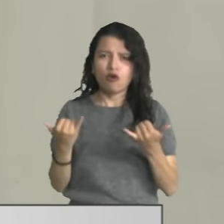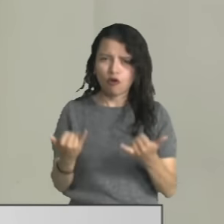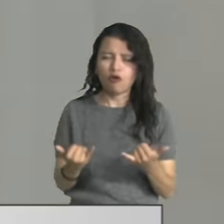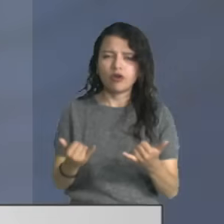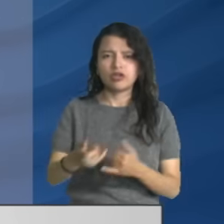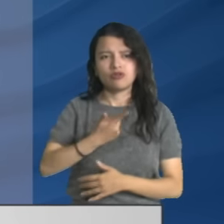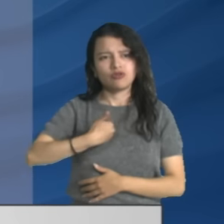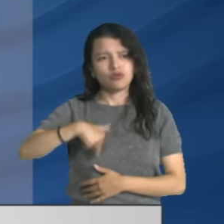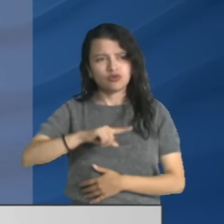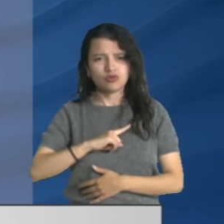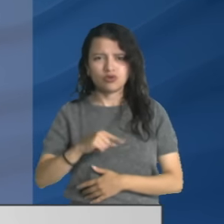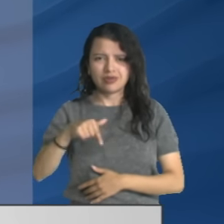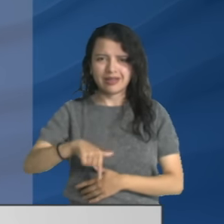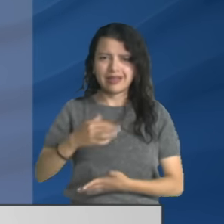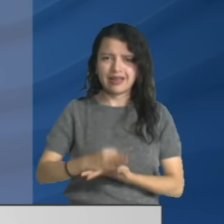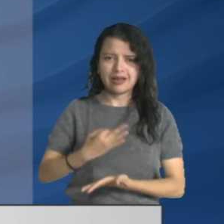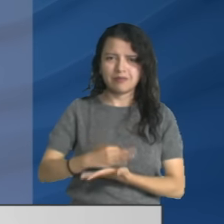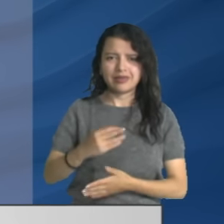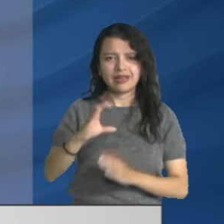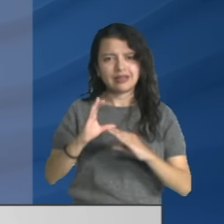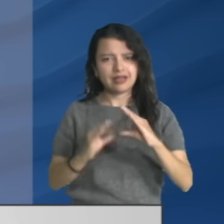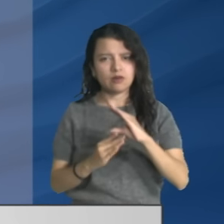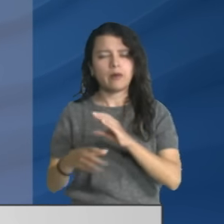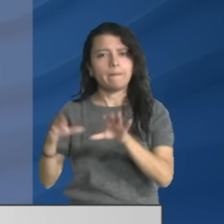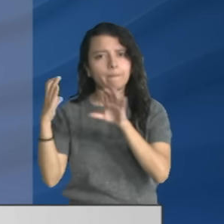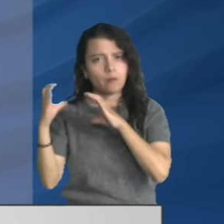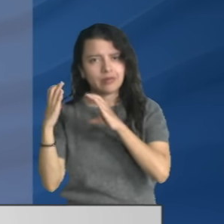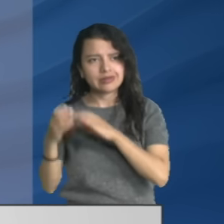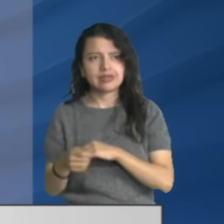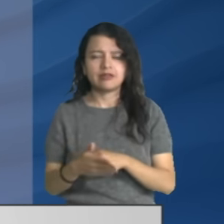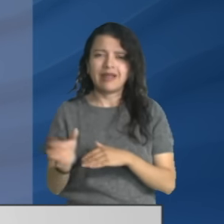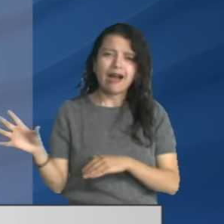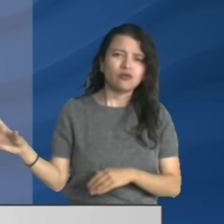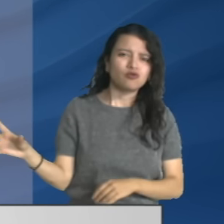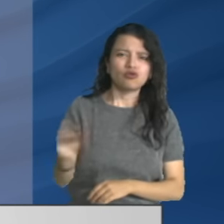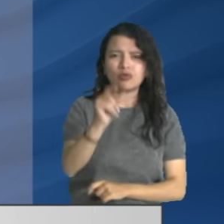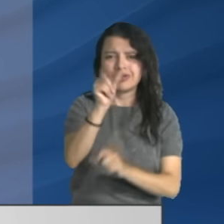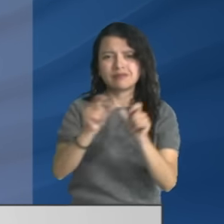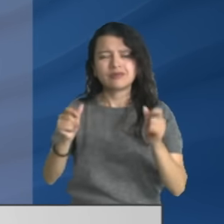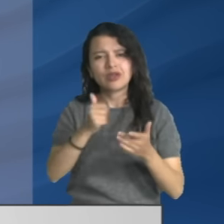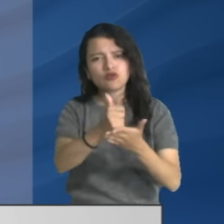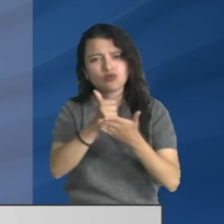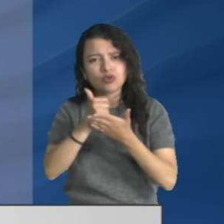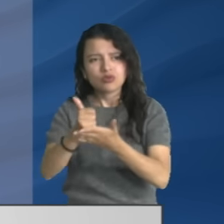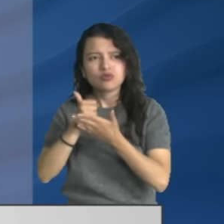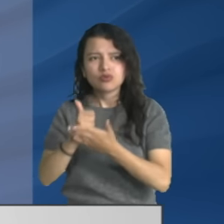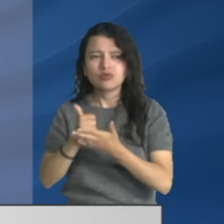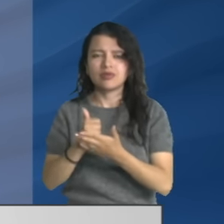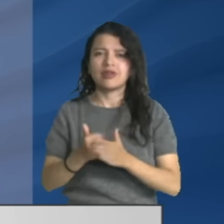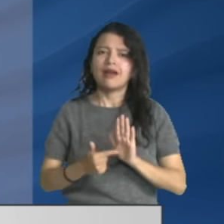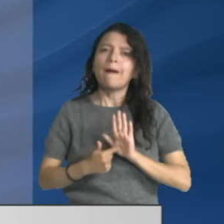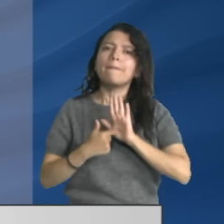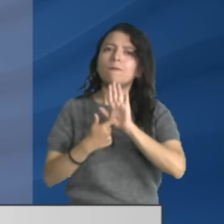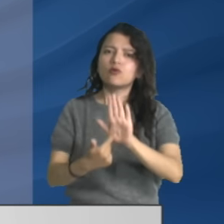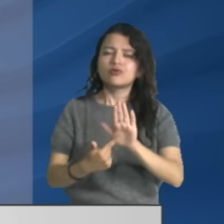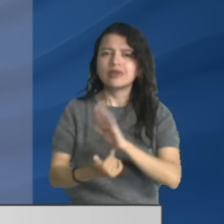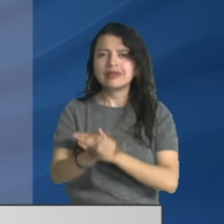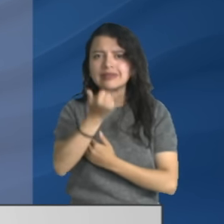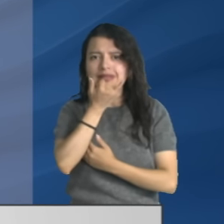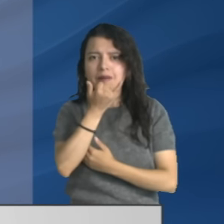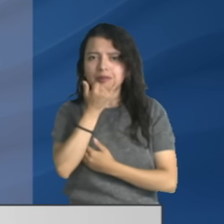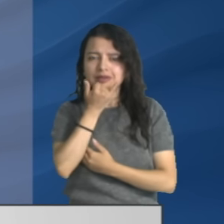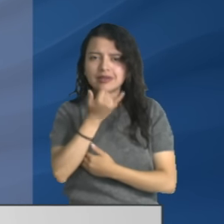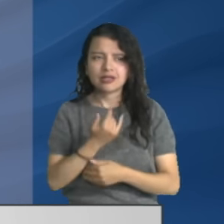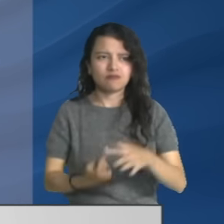del Cauca, en Popayán, a todos los caucanos para que nos solidaricemos, nos ayuden. a visibilizar lo que estamos viviendo